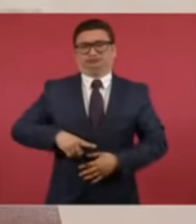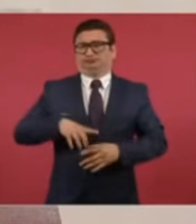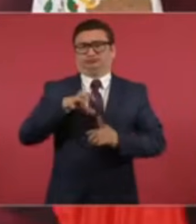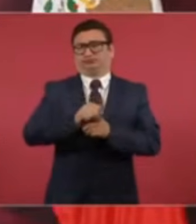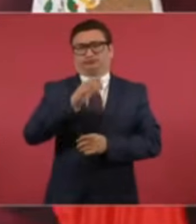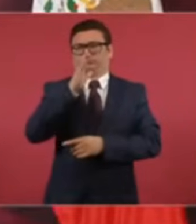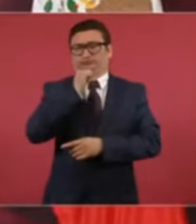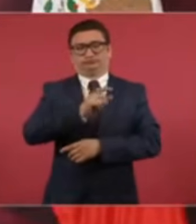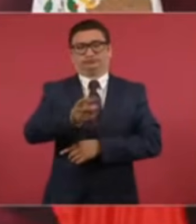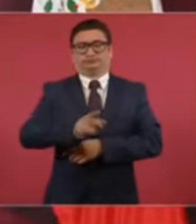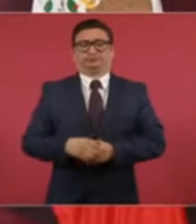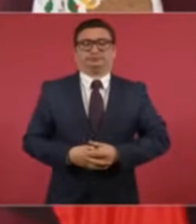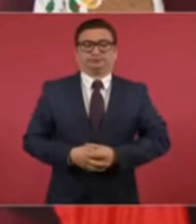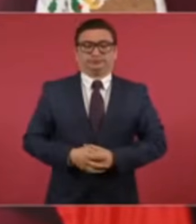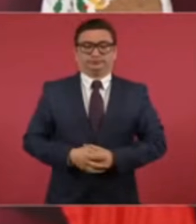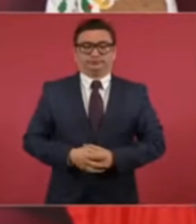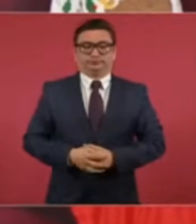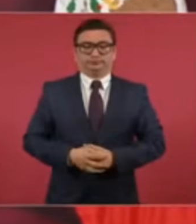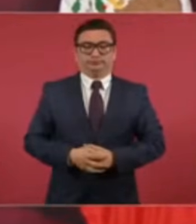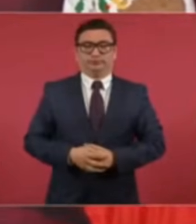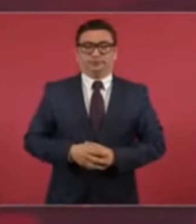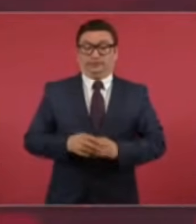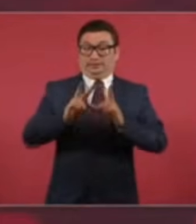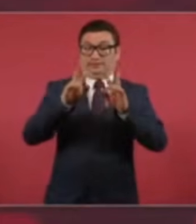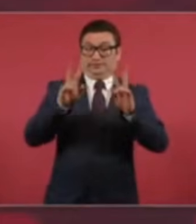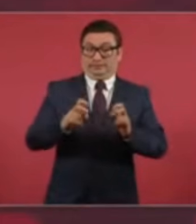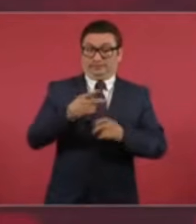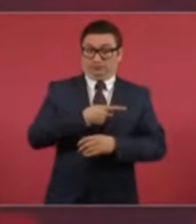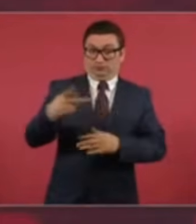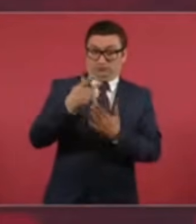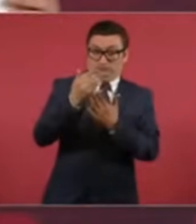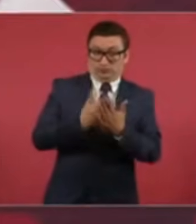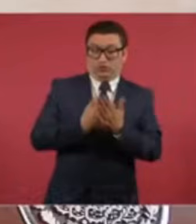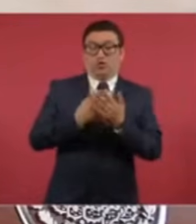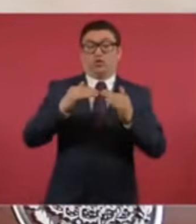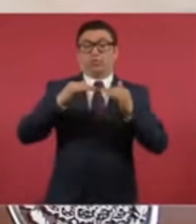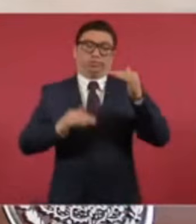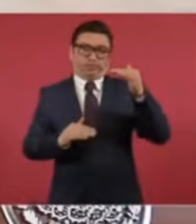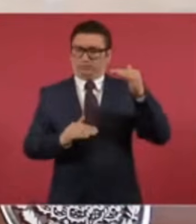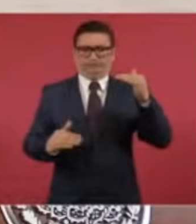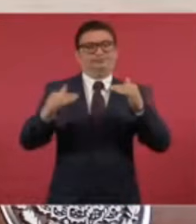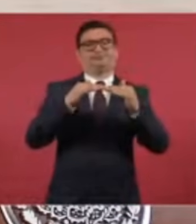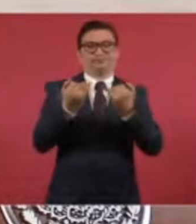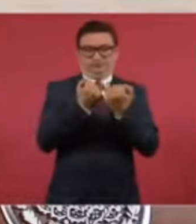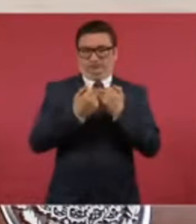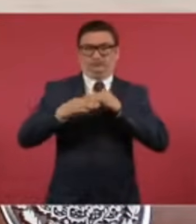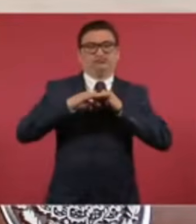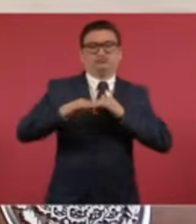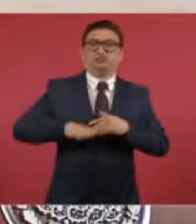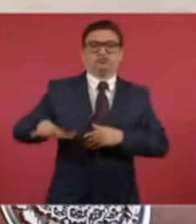había podido reducir la pobreza y la desigualdad, como lo estamos haciendo, entre todos.